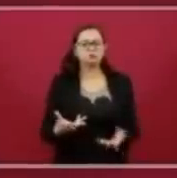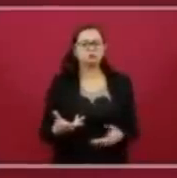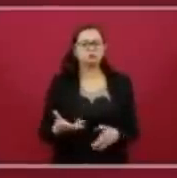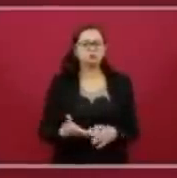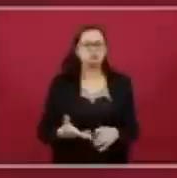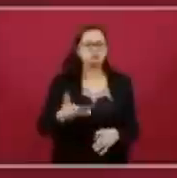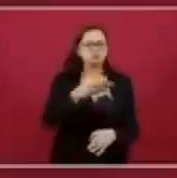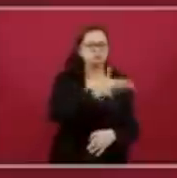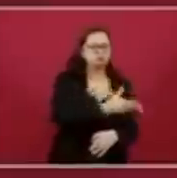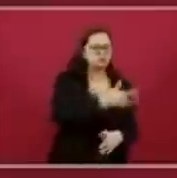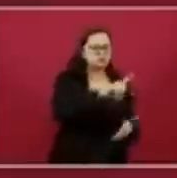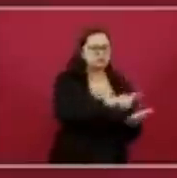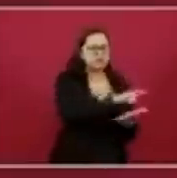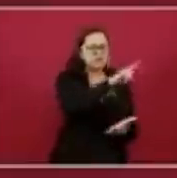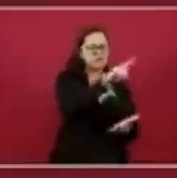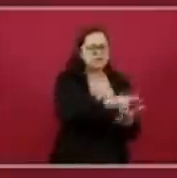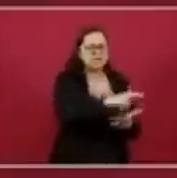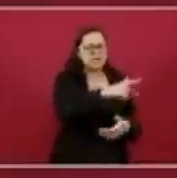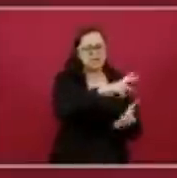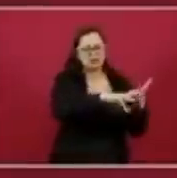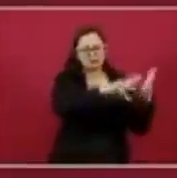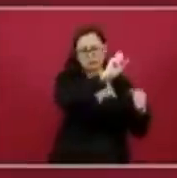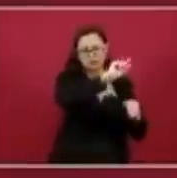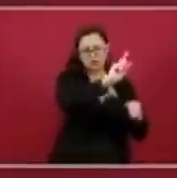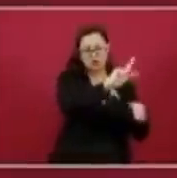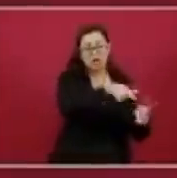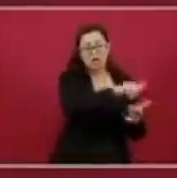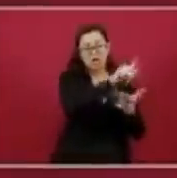la utilización de una ley secundaria